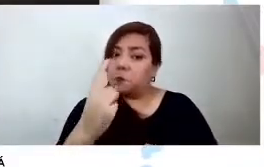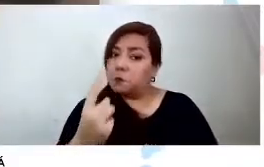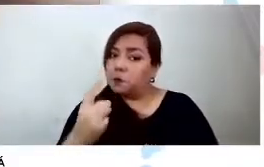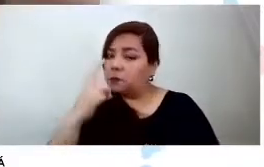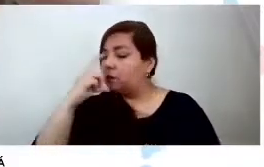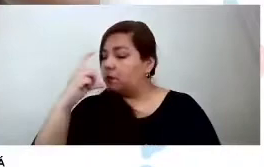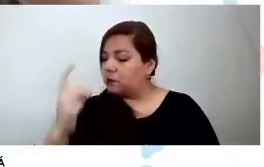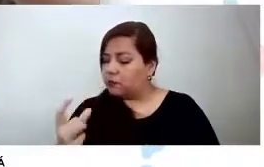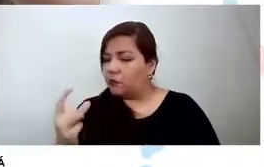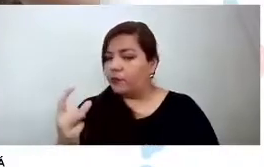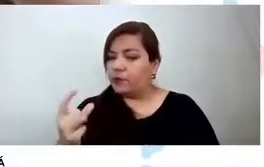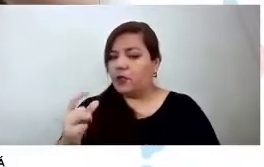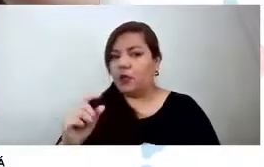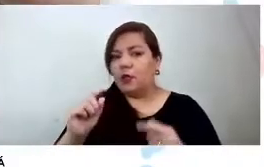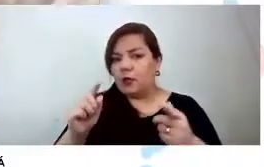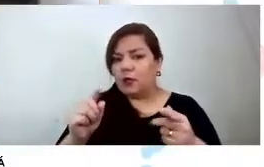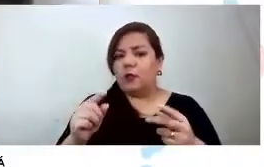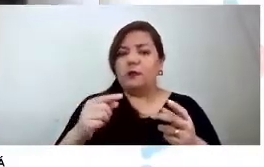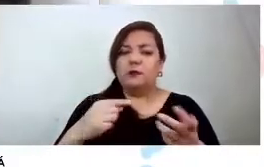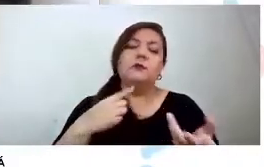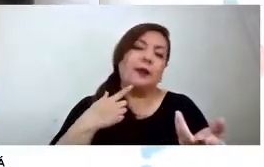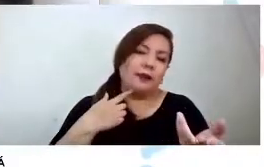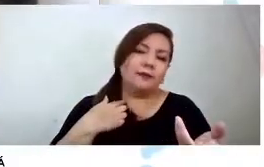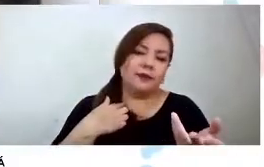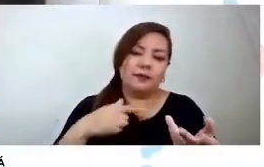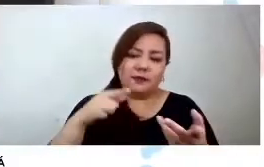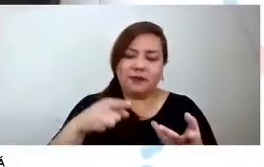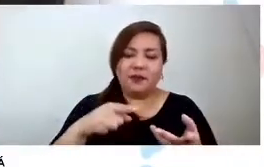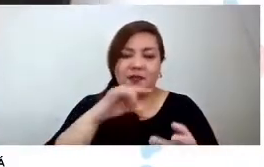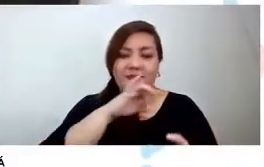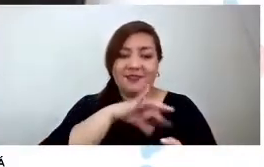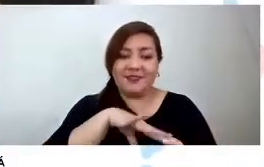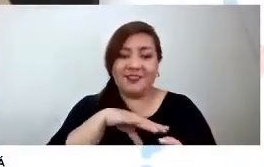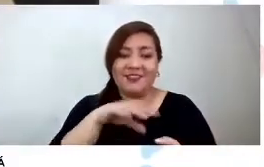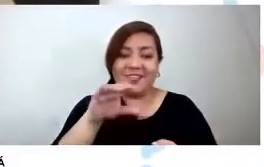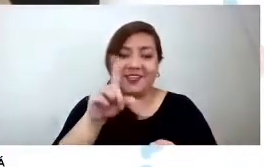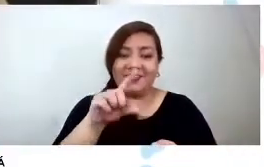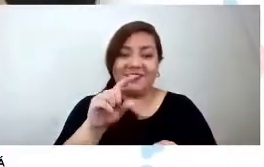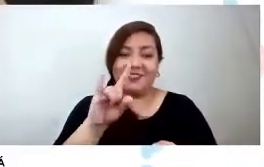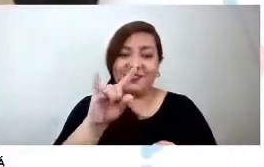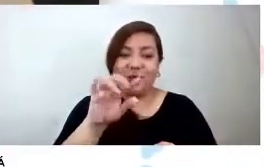y es muy, muy interesante el chilesaurio.